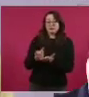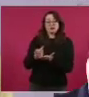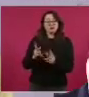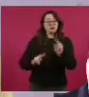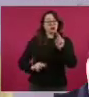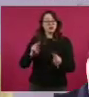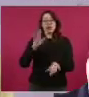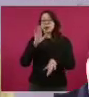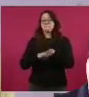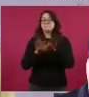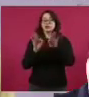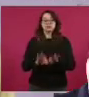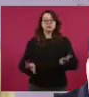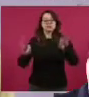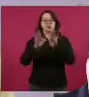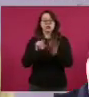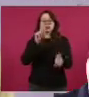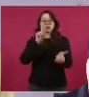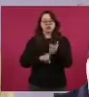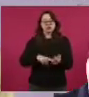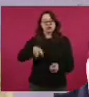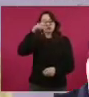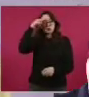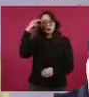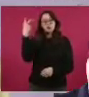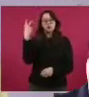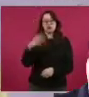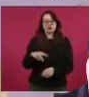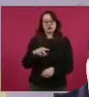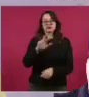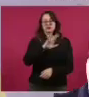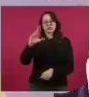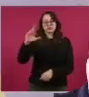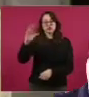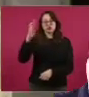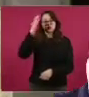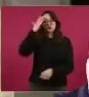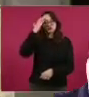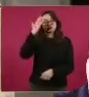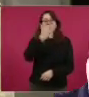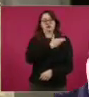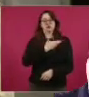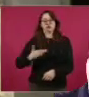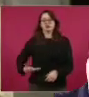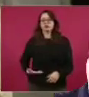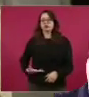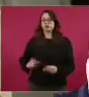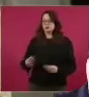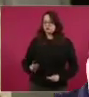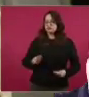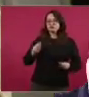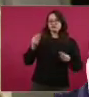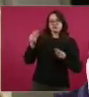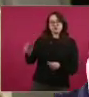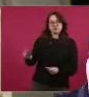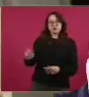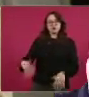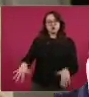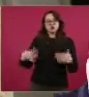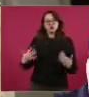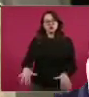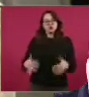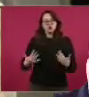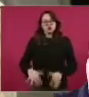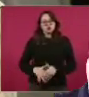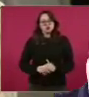que tiene el deporte de México en reconocimiento del presidente de la República. Marcar un hito en la historia con